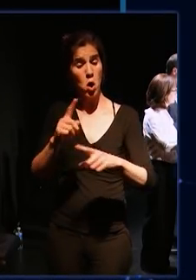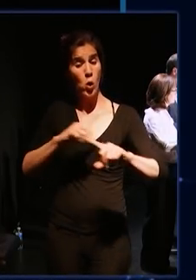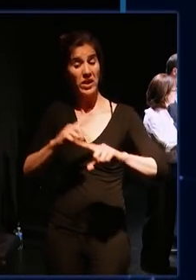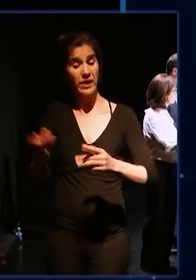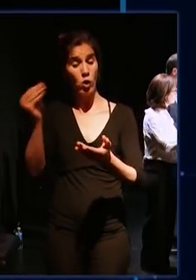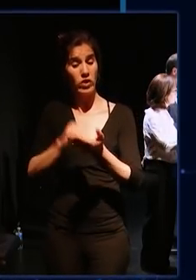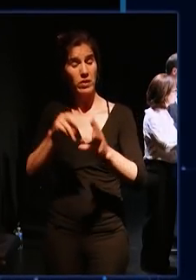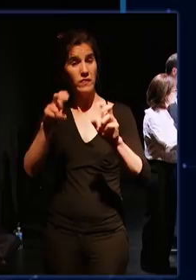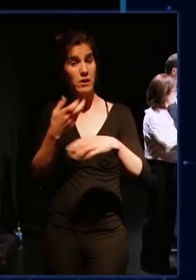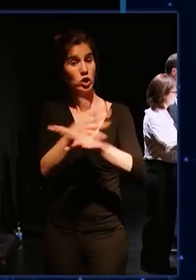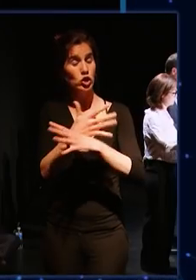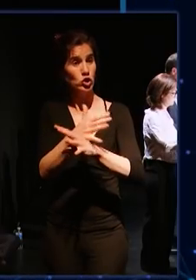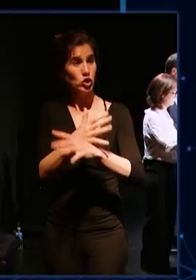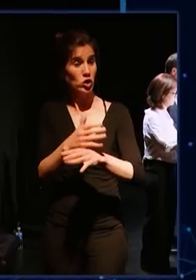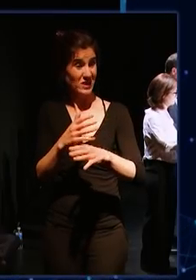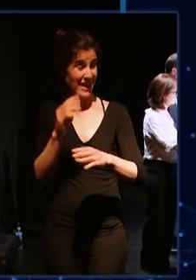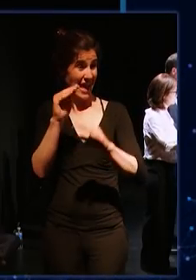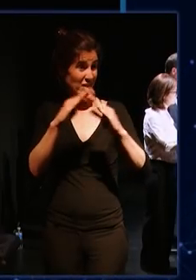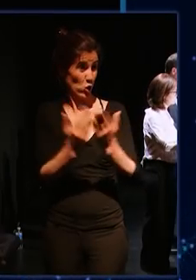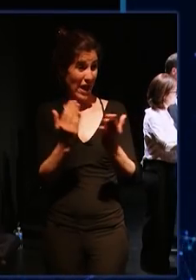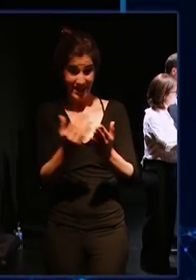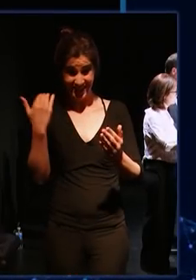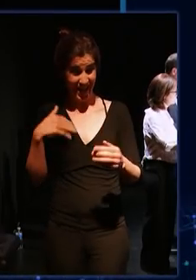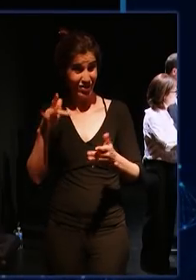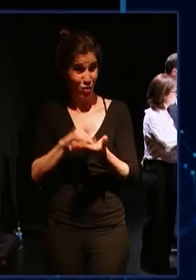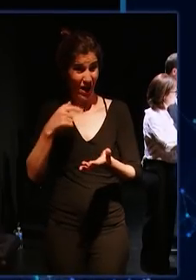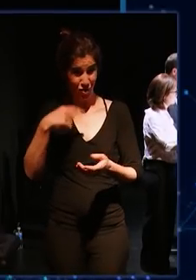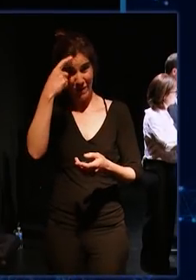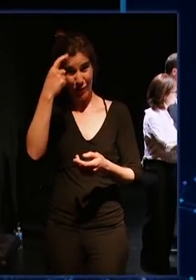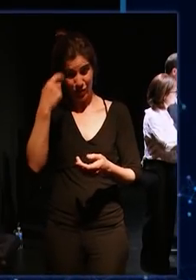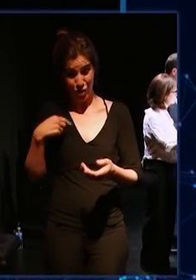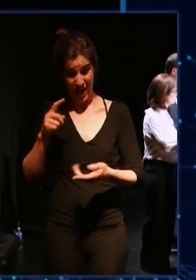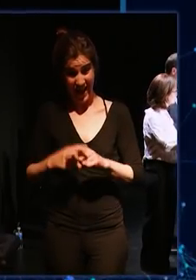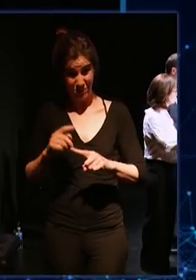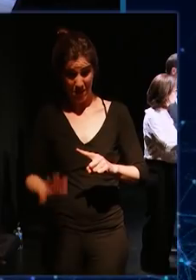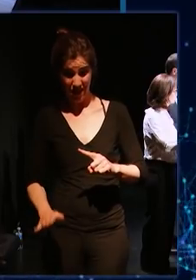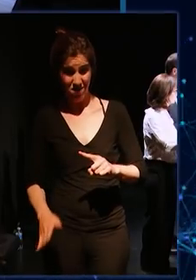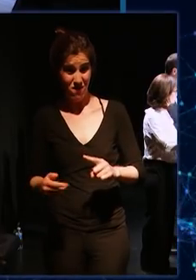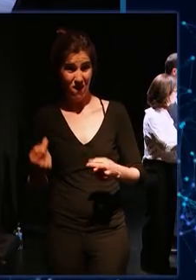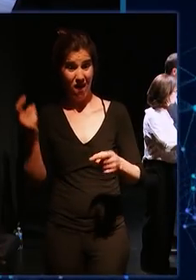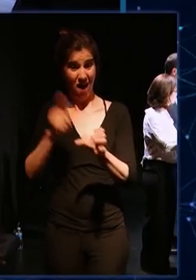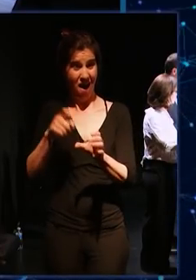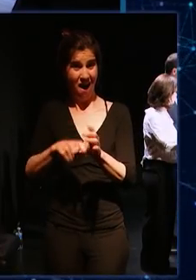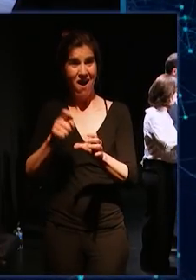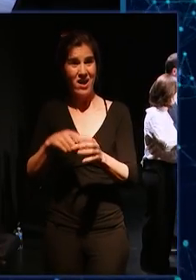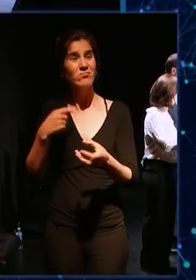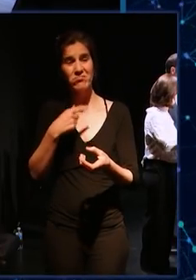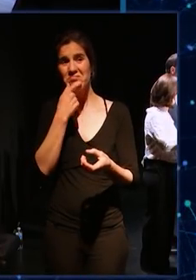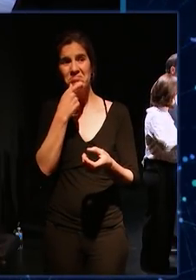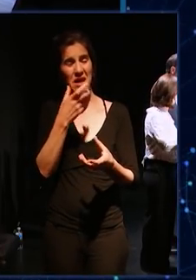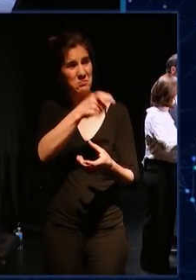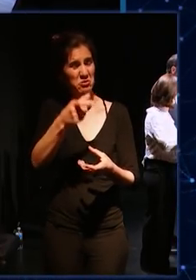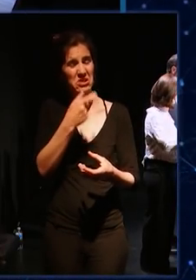ya se organizaban cuando yo era pequeño, y es una actividad que favorecía mucho a la gente. Y también tenemos